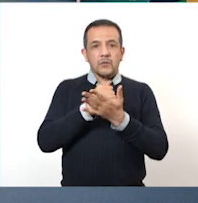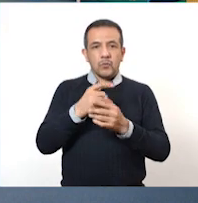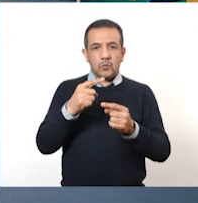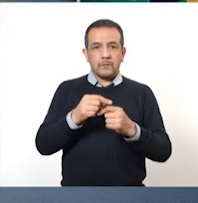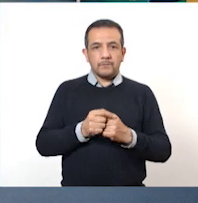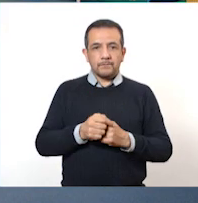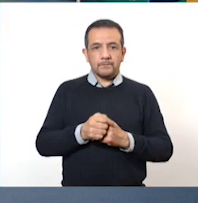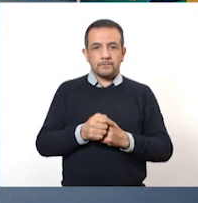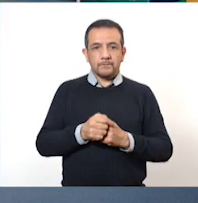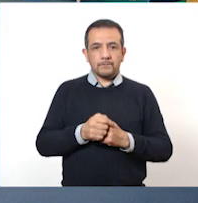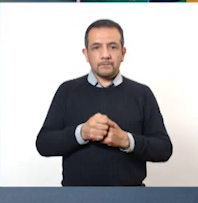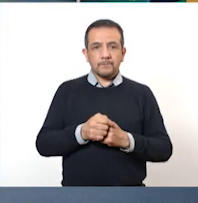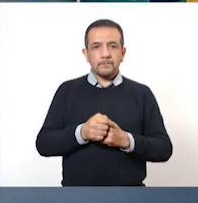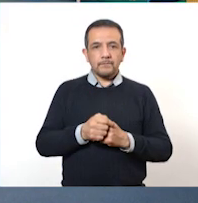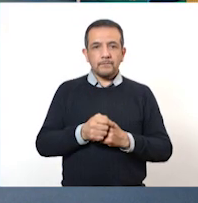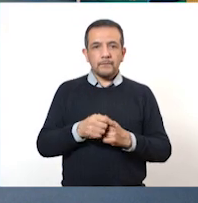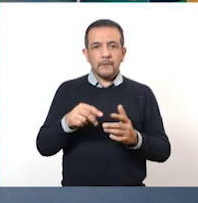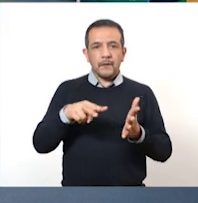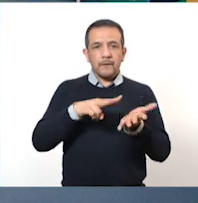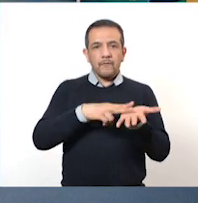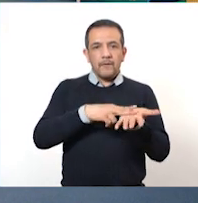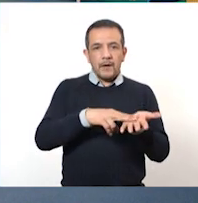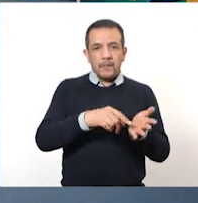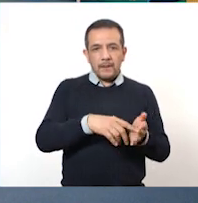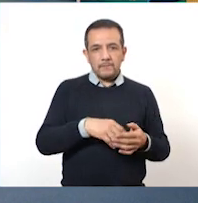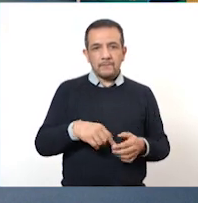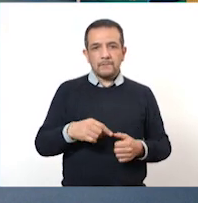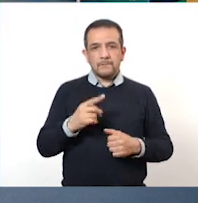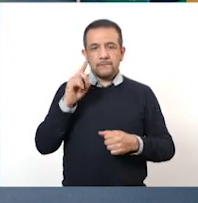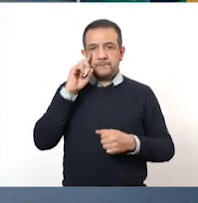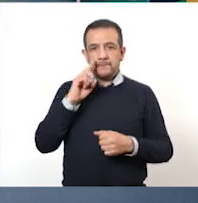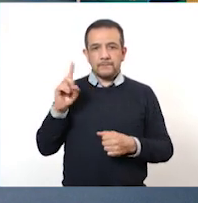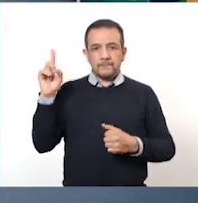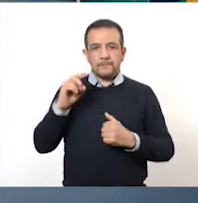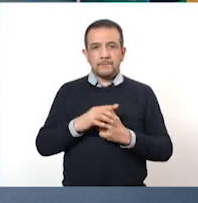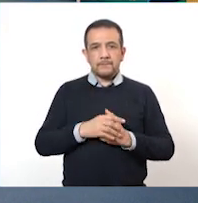Azul. Eso es. Verde.